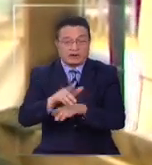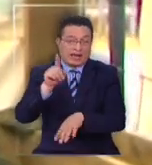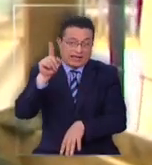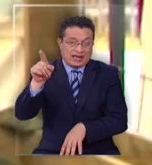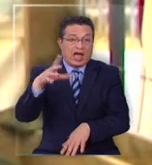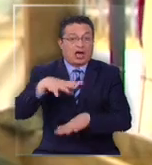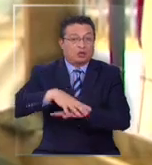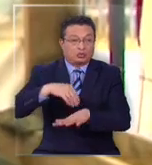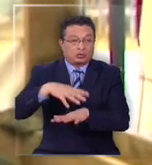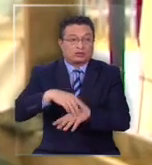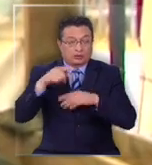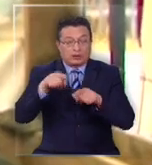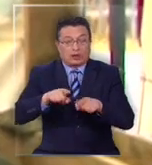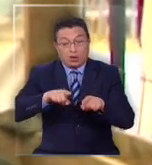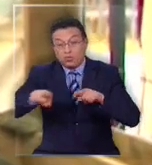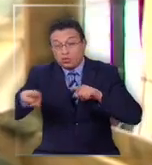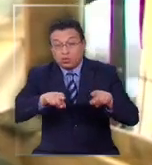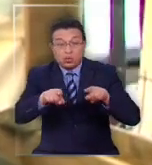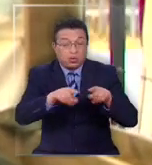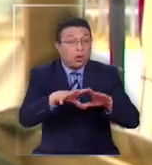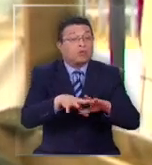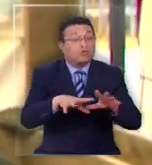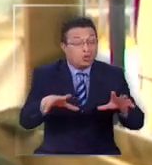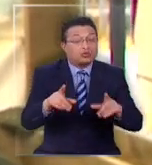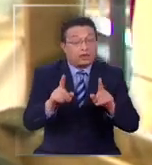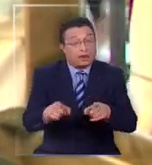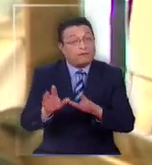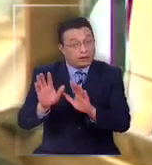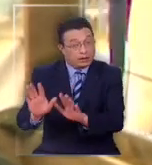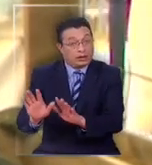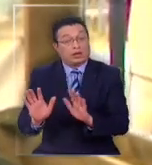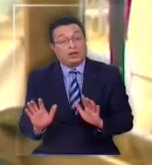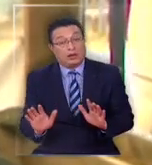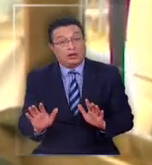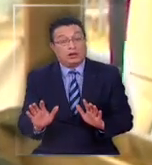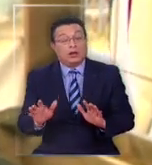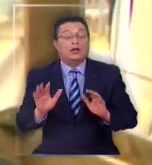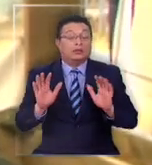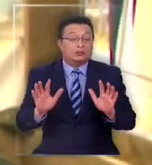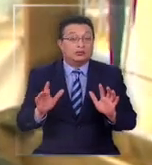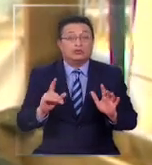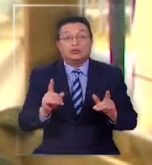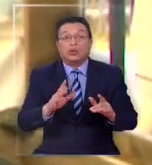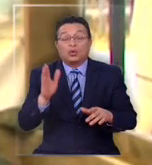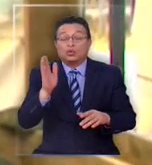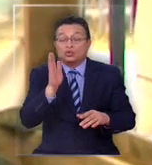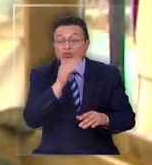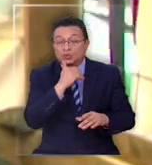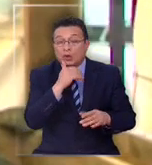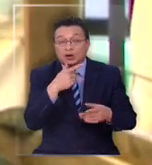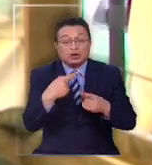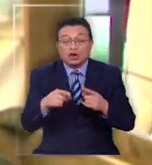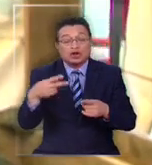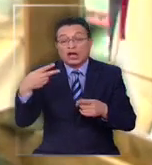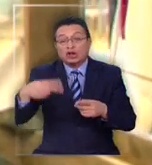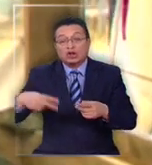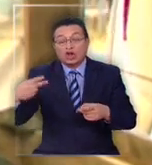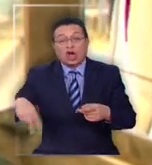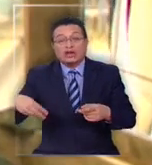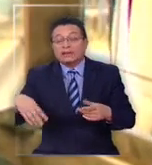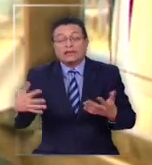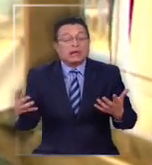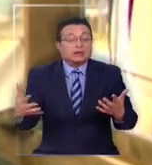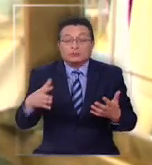Suecia. Tiene que hacer, yo creo, muchos trámites todavía. Así que todavía no hay ninguna noticia con